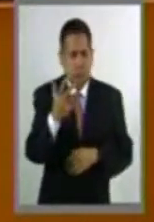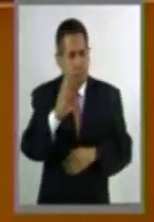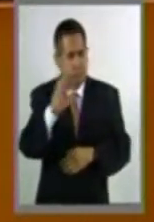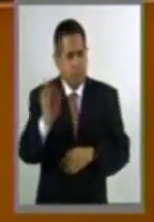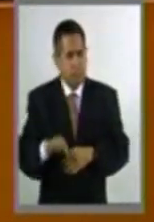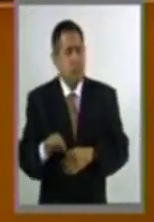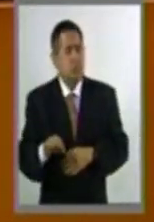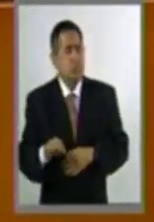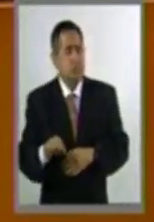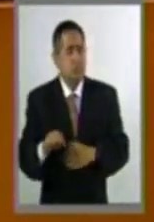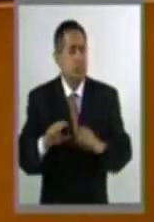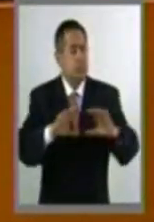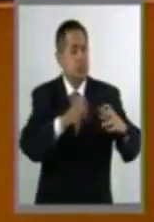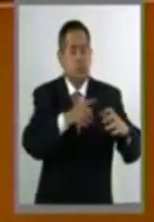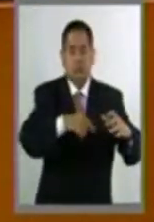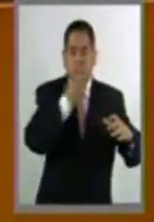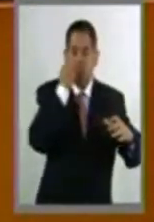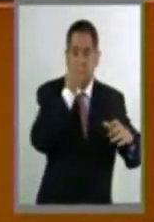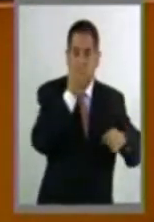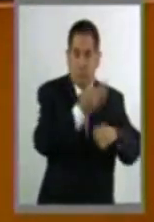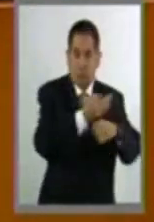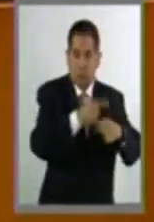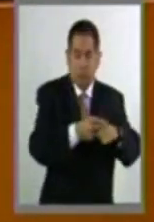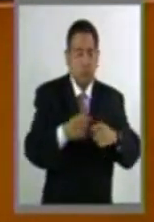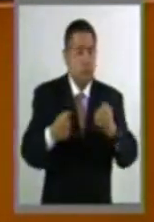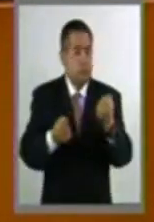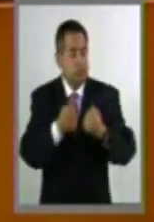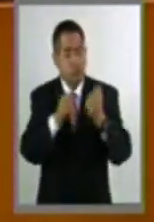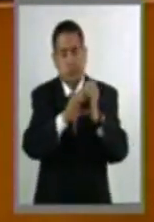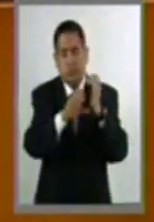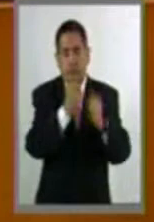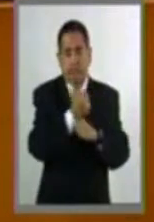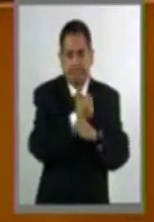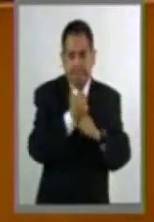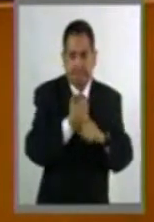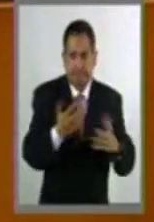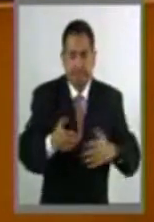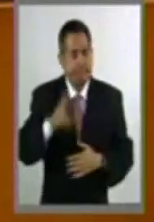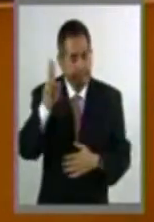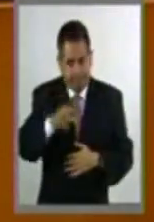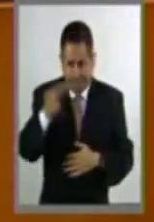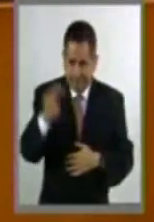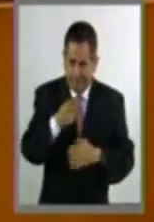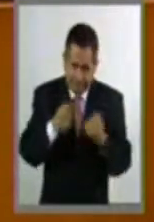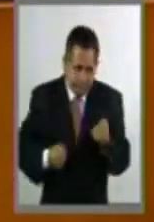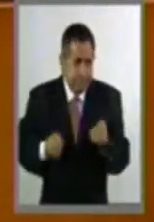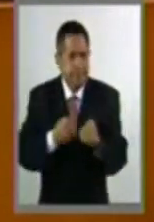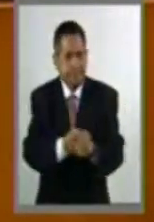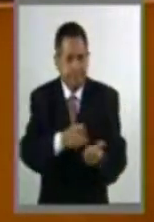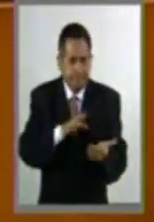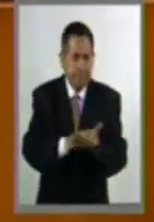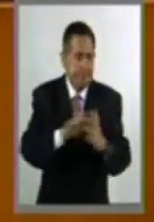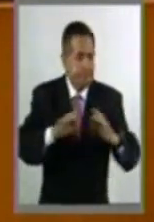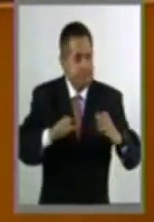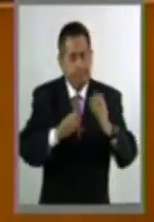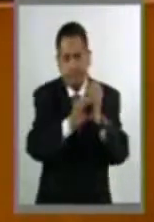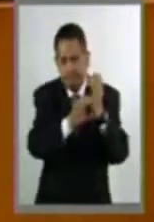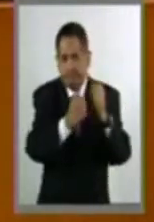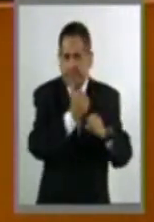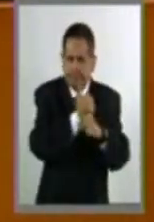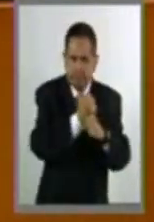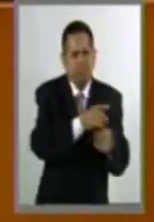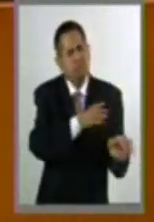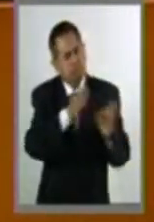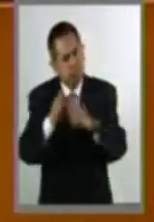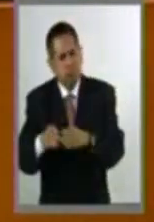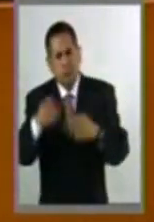1.5% de la comunidad estudiantil que utiliza el transporte escolar. Es necesario fortalecer los esquemas de transporte colectivo de pasajeros,